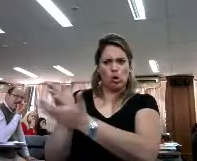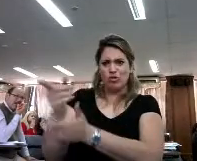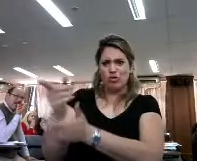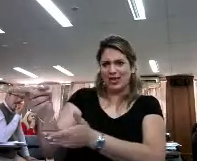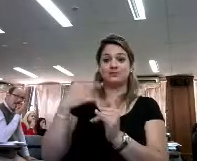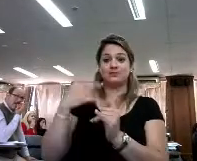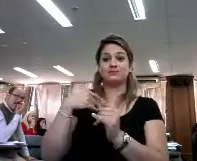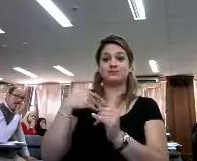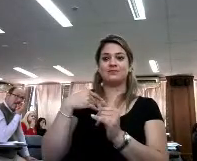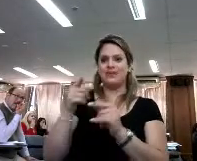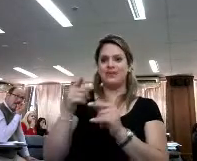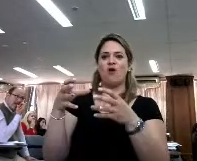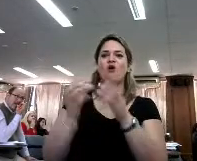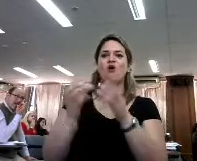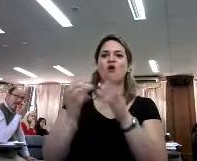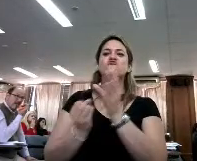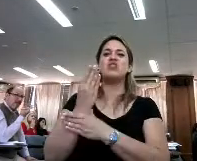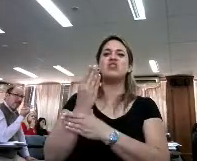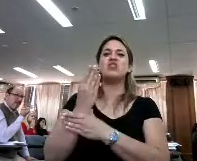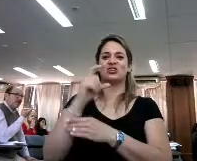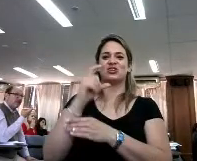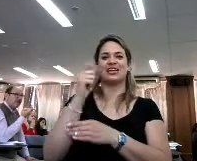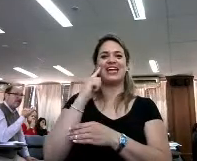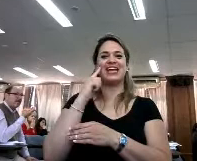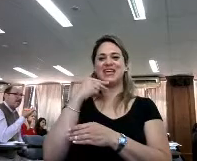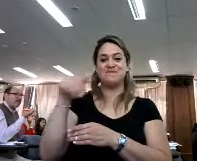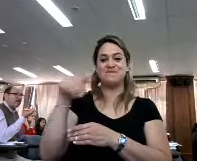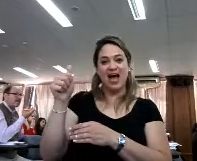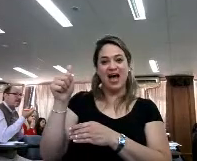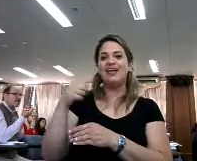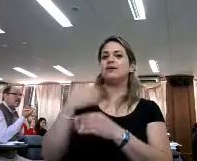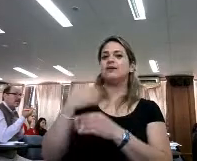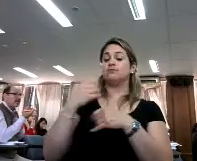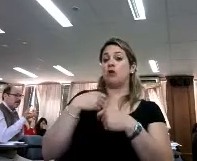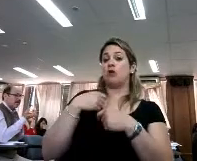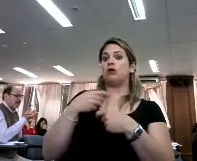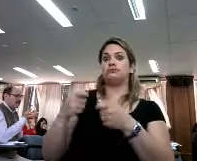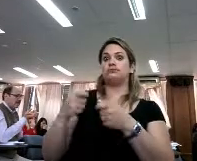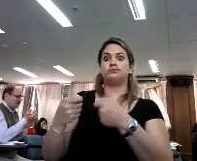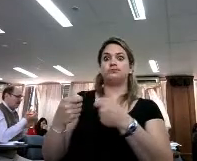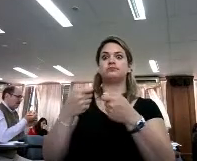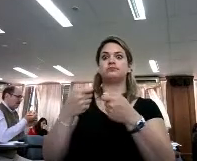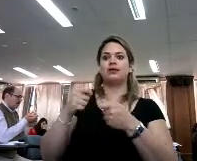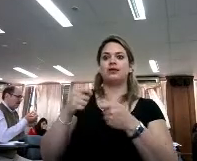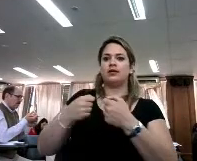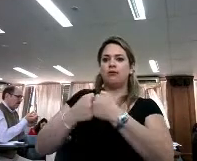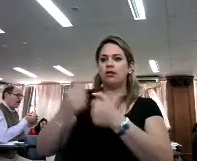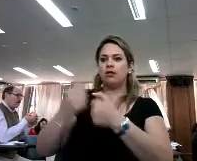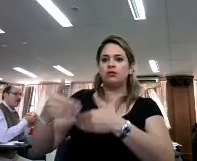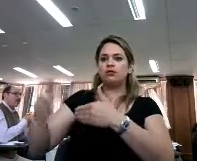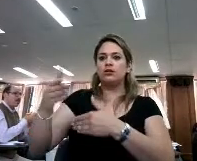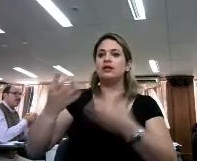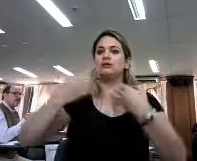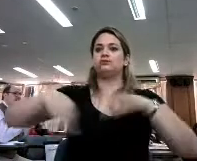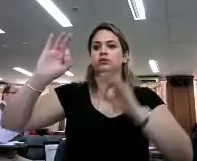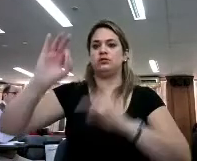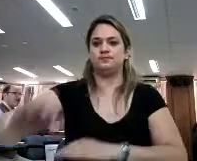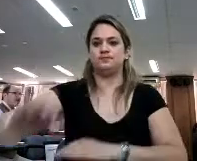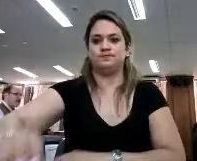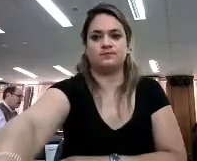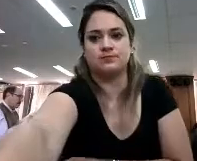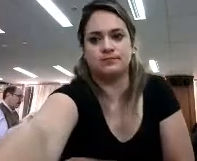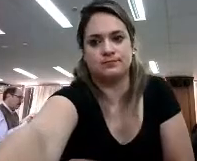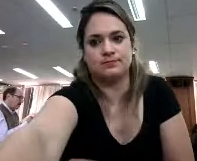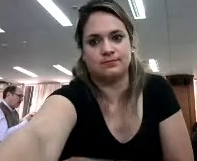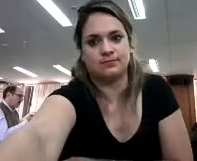Carisma que les contaba se apropia del caso y logra llevar el asunto a una segunda instancia y lo logran absolver, pero ojo, no